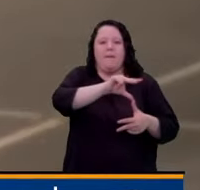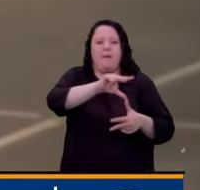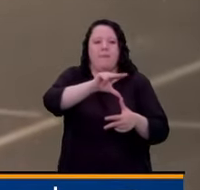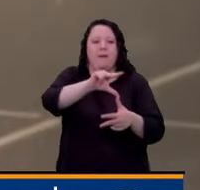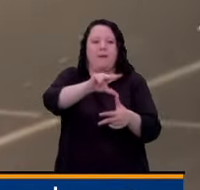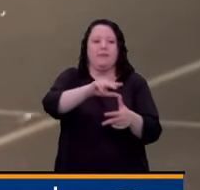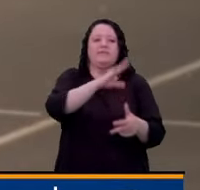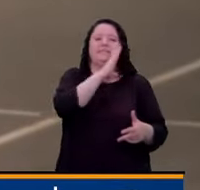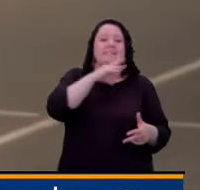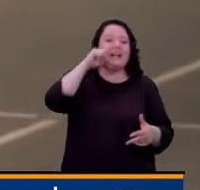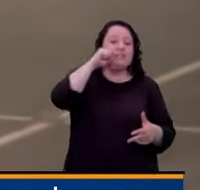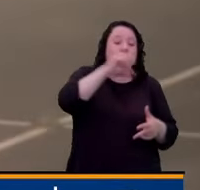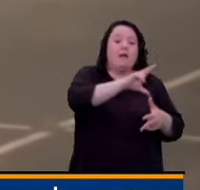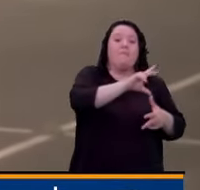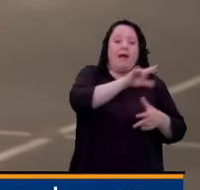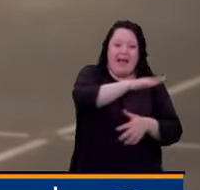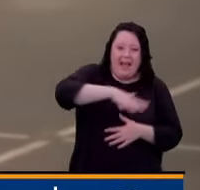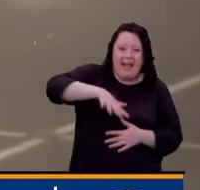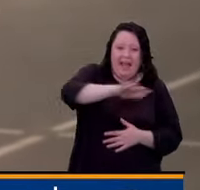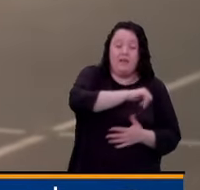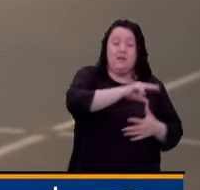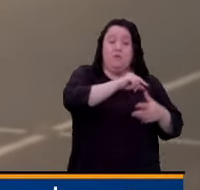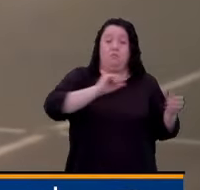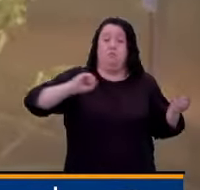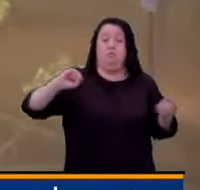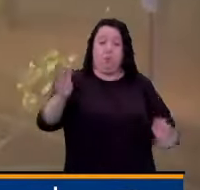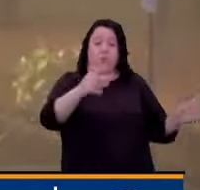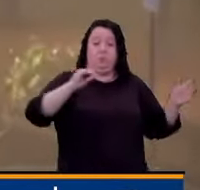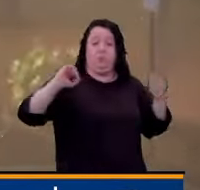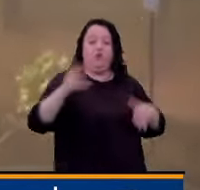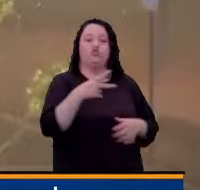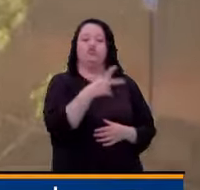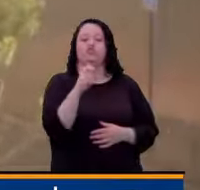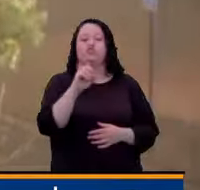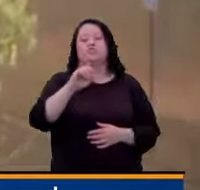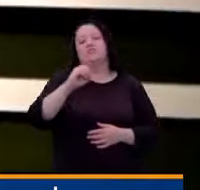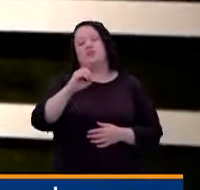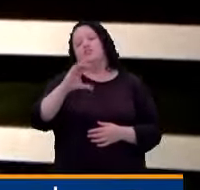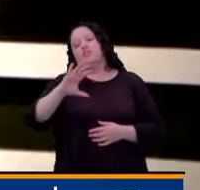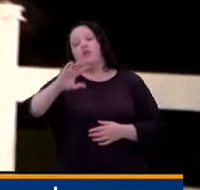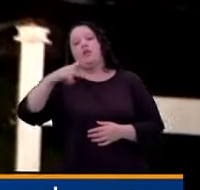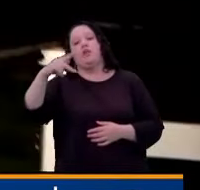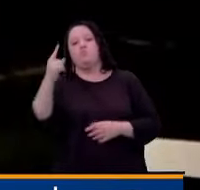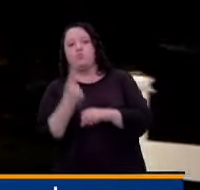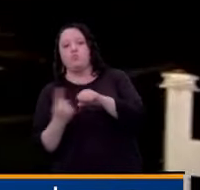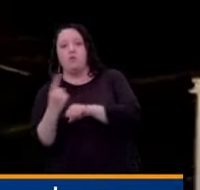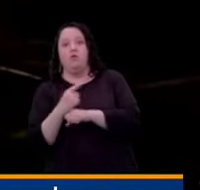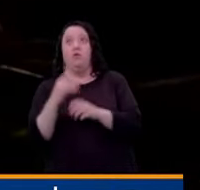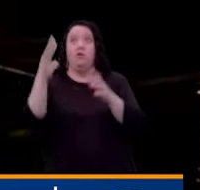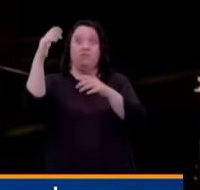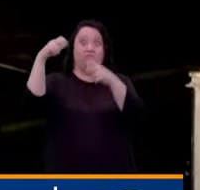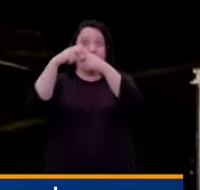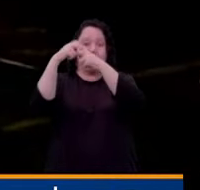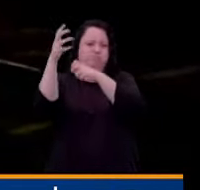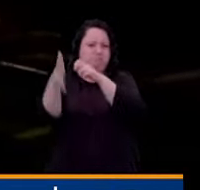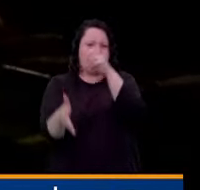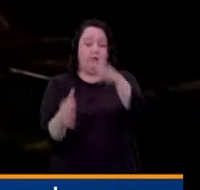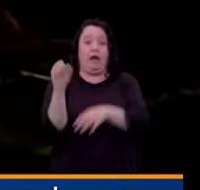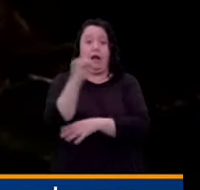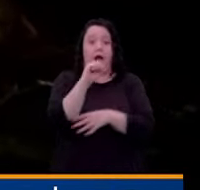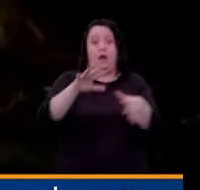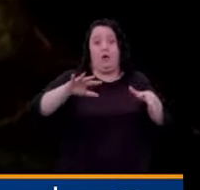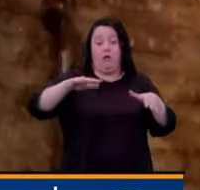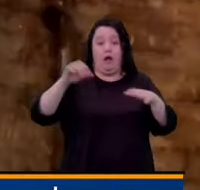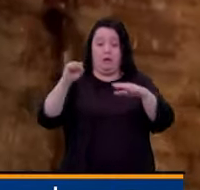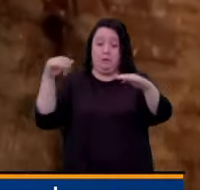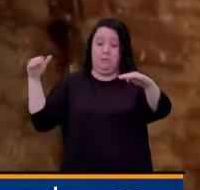vientos sostenidos de hasta 205 kilómetros por hora, que se llevaron postes de energía, carros que terminaron incrustados en